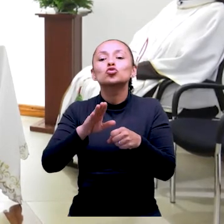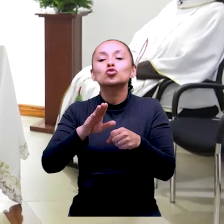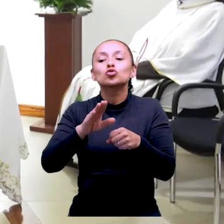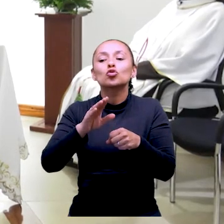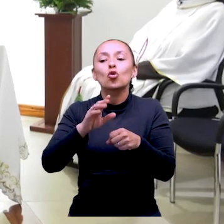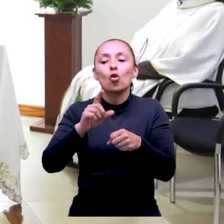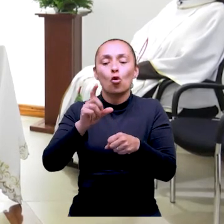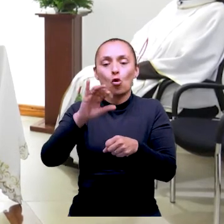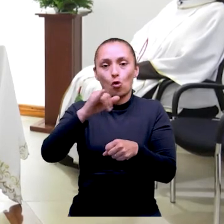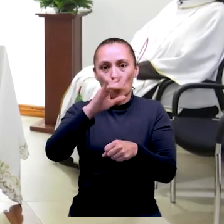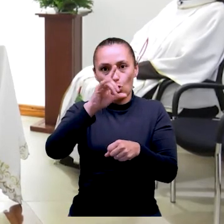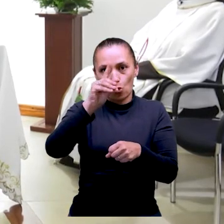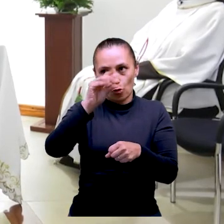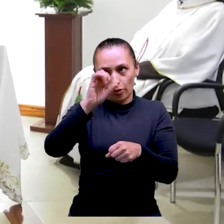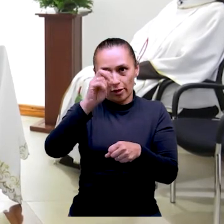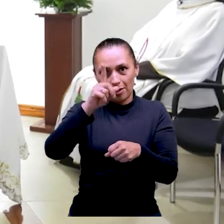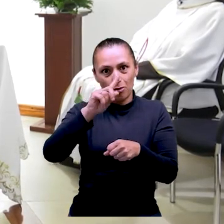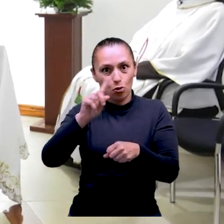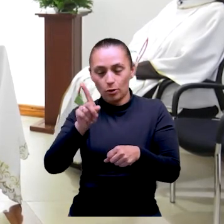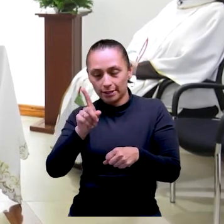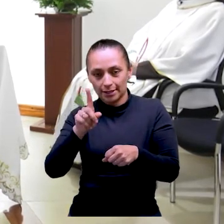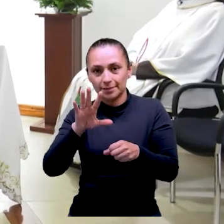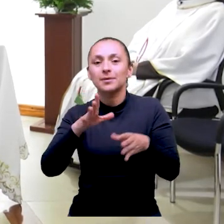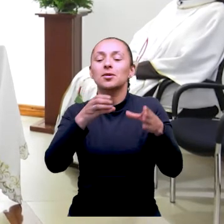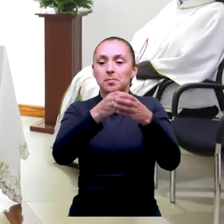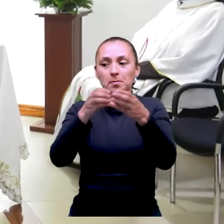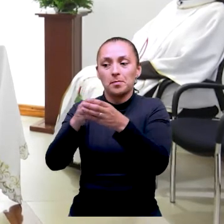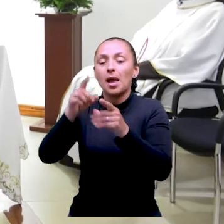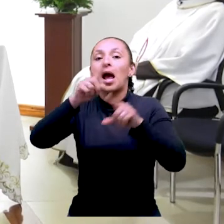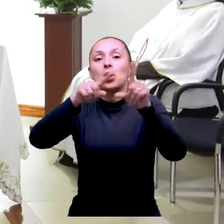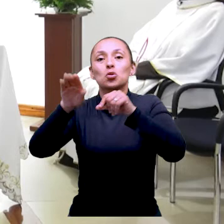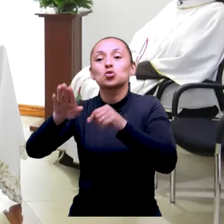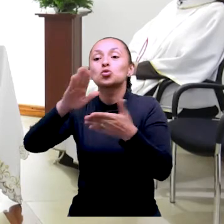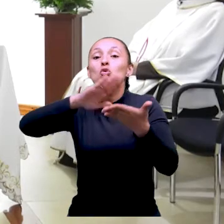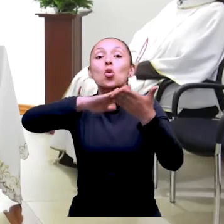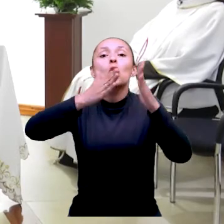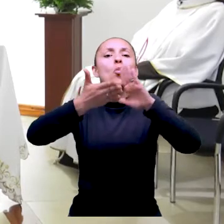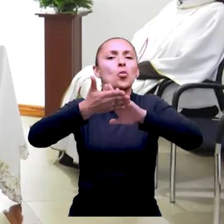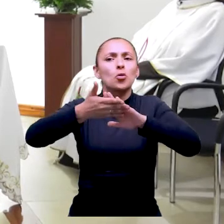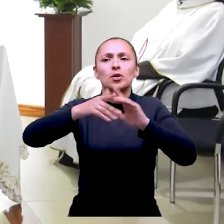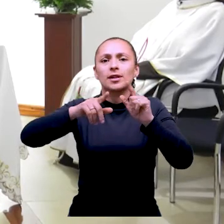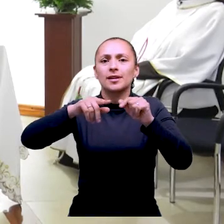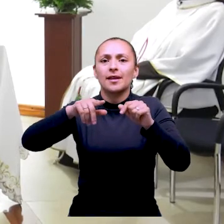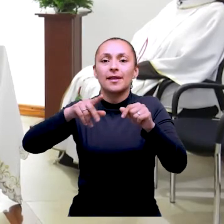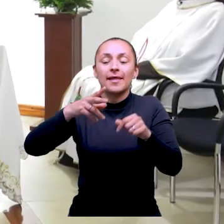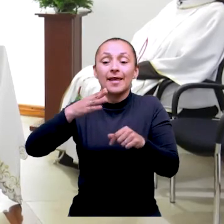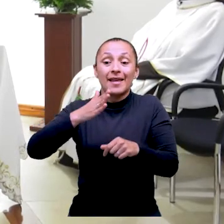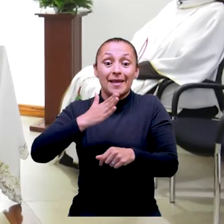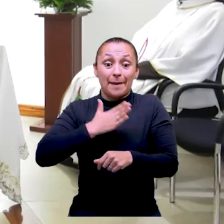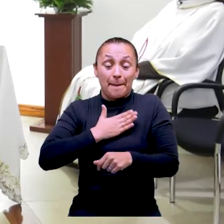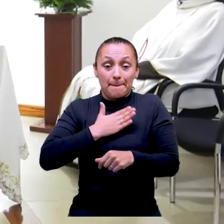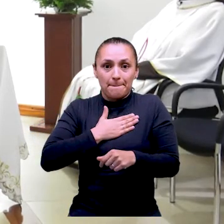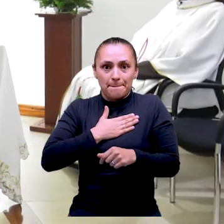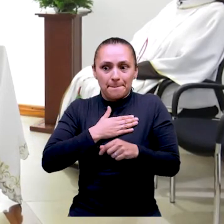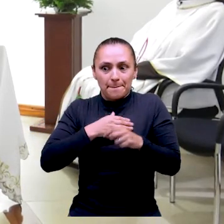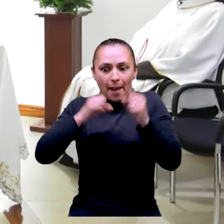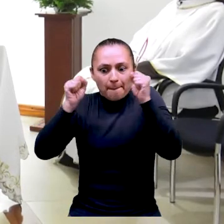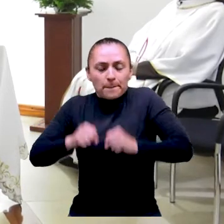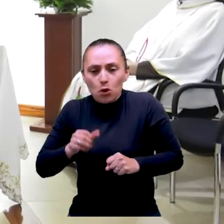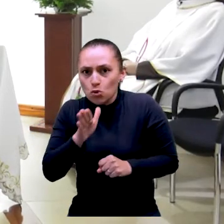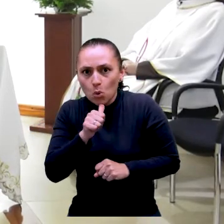judía habíamos esperado de algunas en nuestra fundida sin actualización nuestra